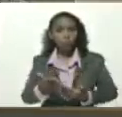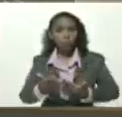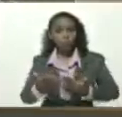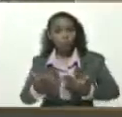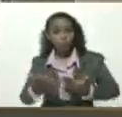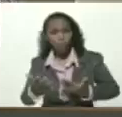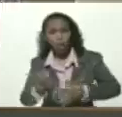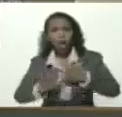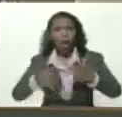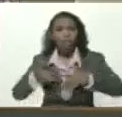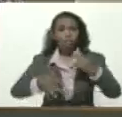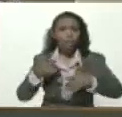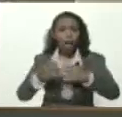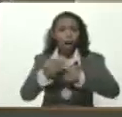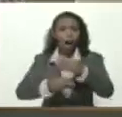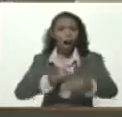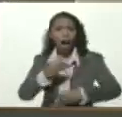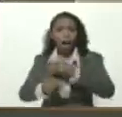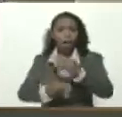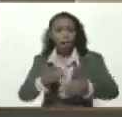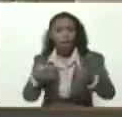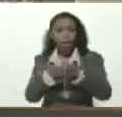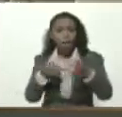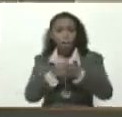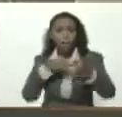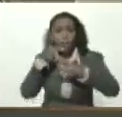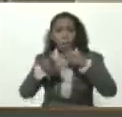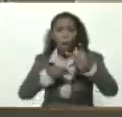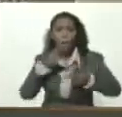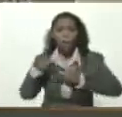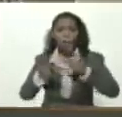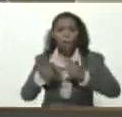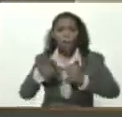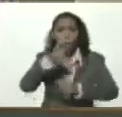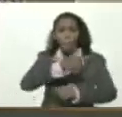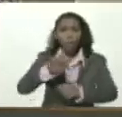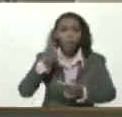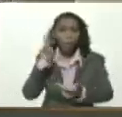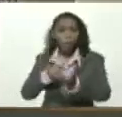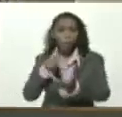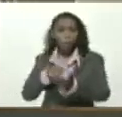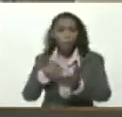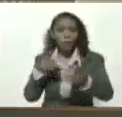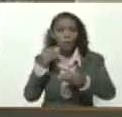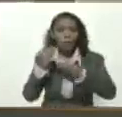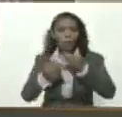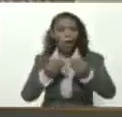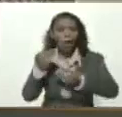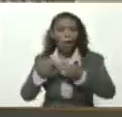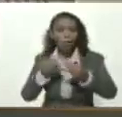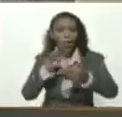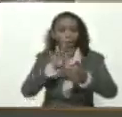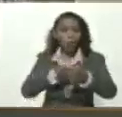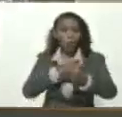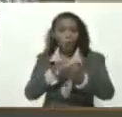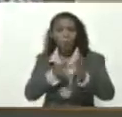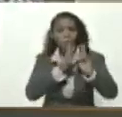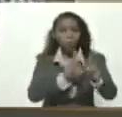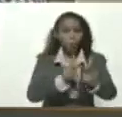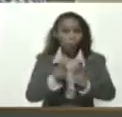las actividades que realizan los partidos y los candidatos para ir ajustando su programación y constituyendo las